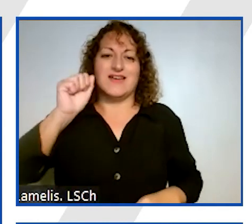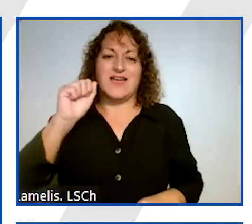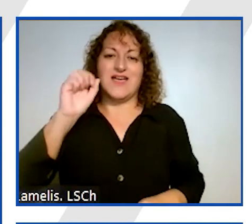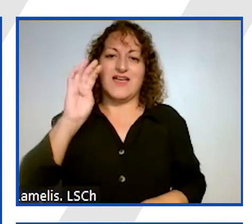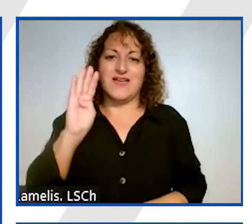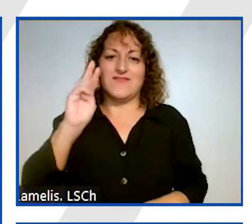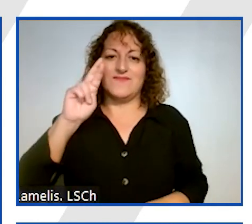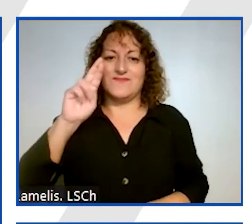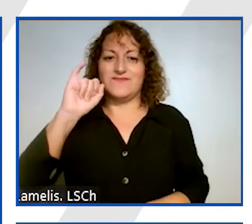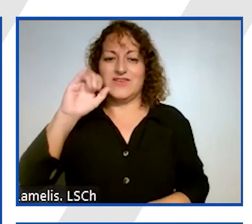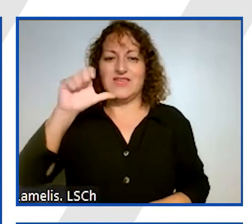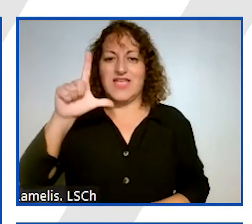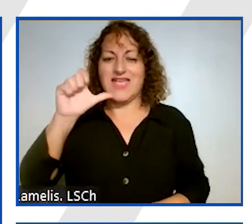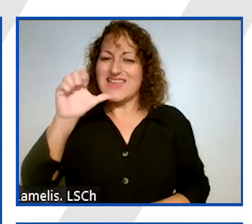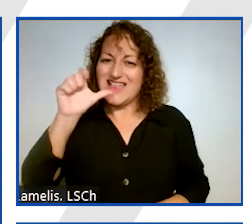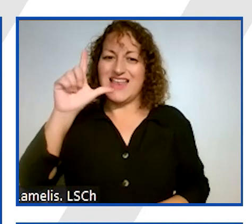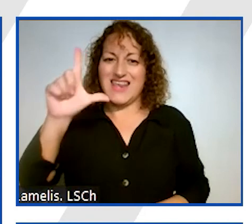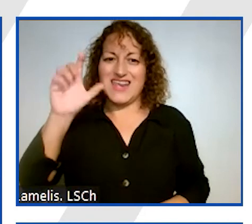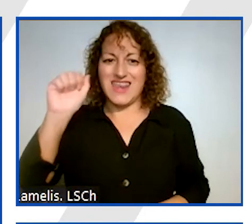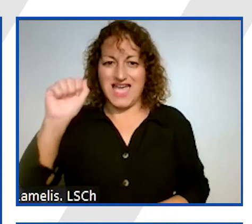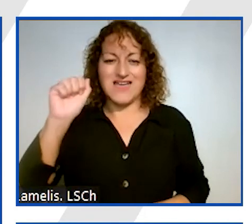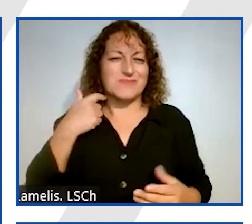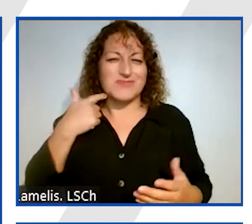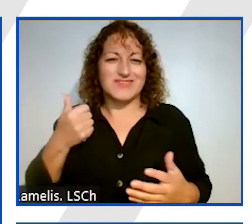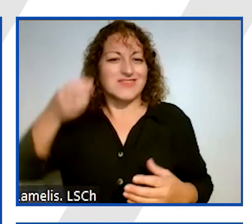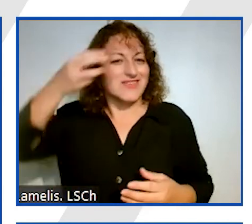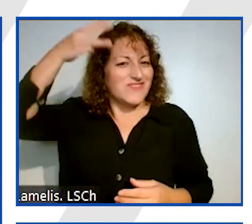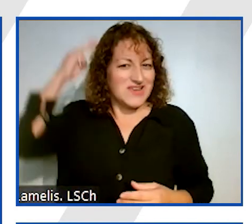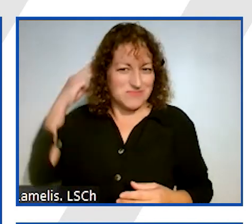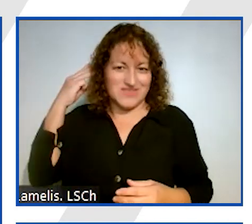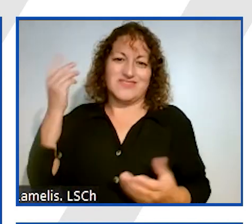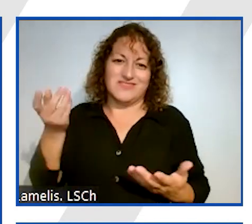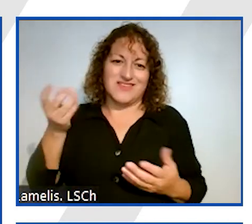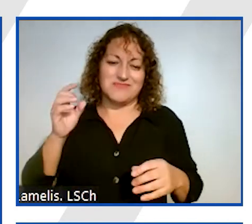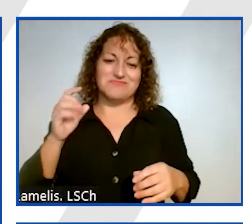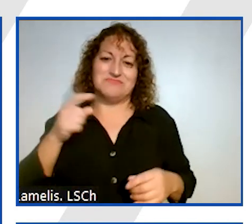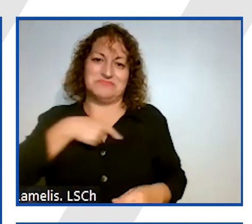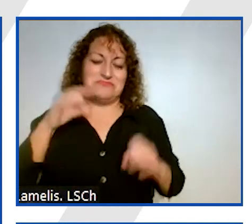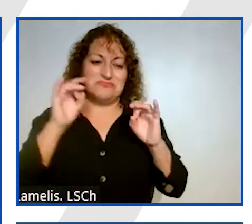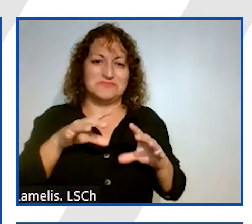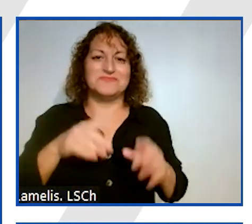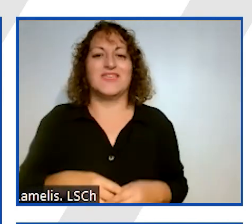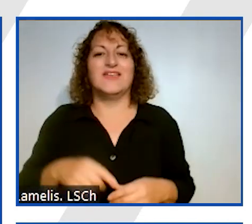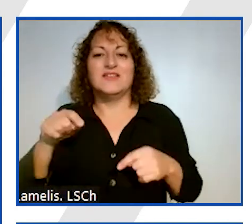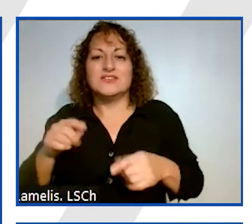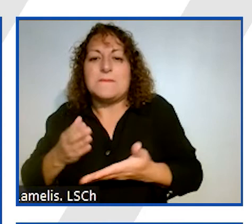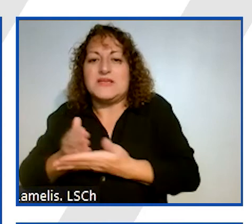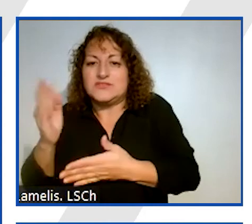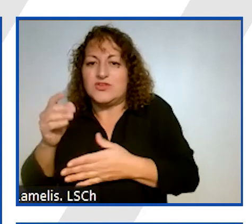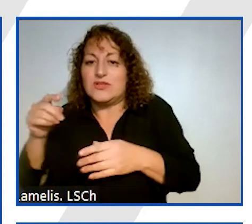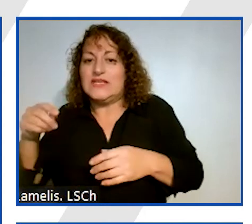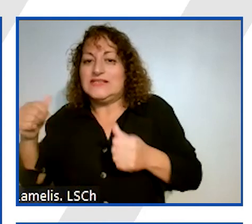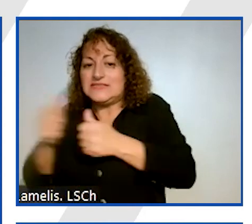Valparaíso, aproximadamente 20 kilómetros más adentro en Valparaíso, empezó su trayecto, y la línea